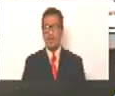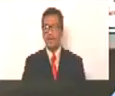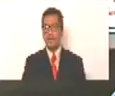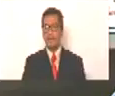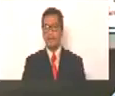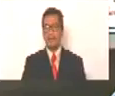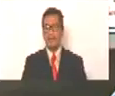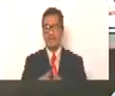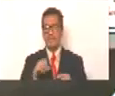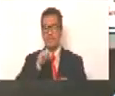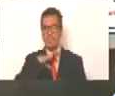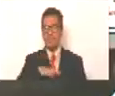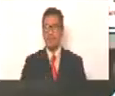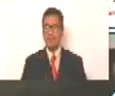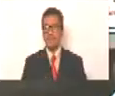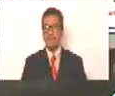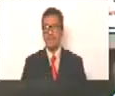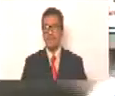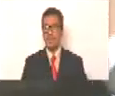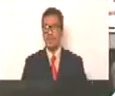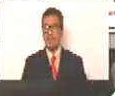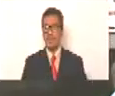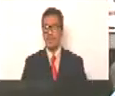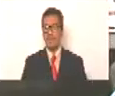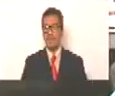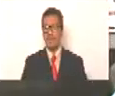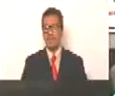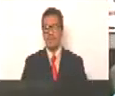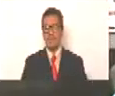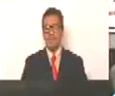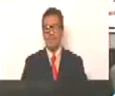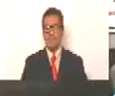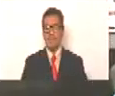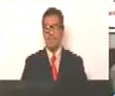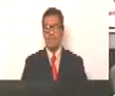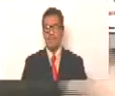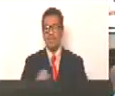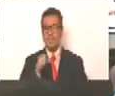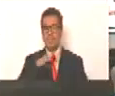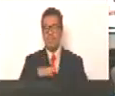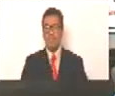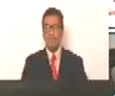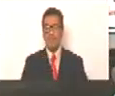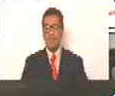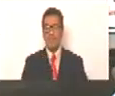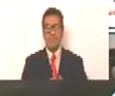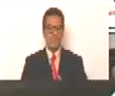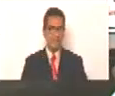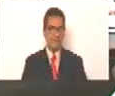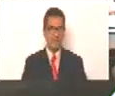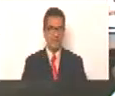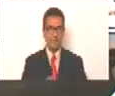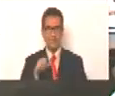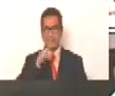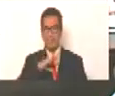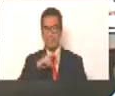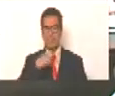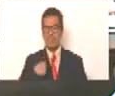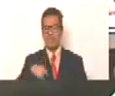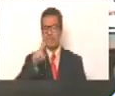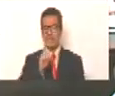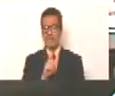historia para decir que la humanidad llegó a los niveles de desarrollo gracias y única y exclusivamente con la mitad